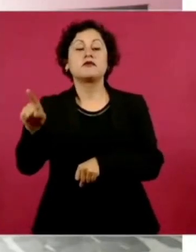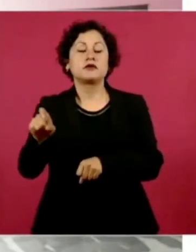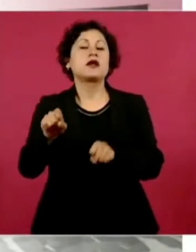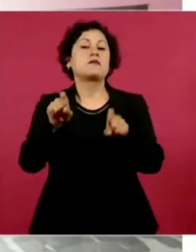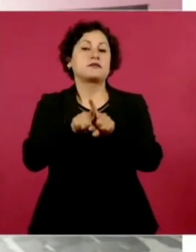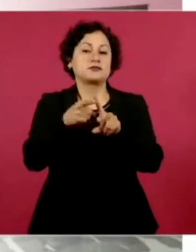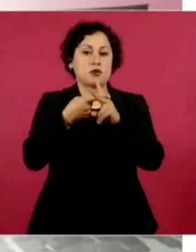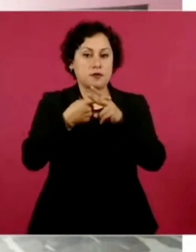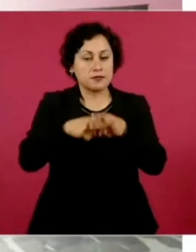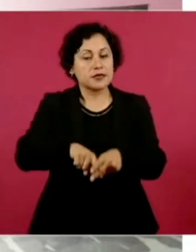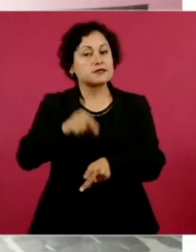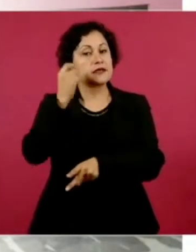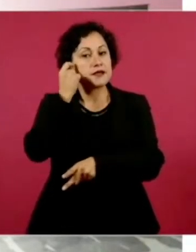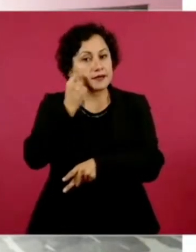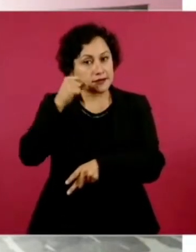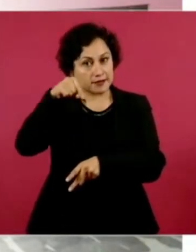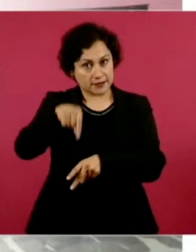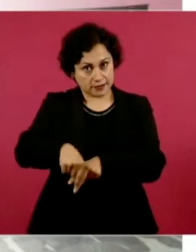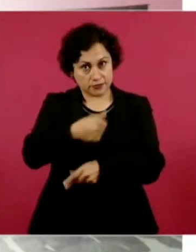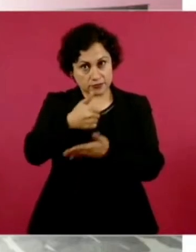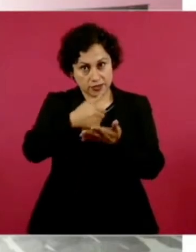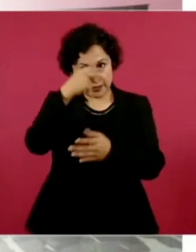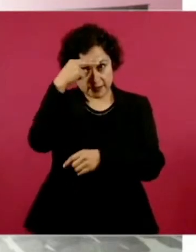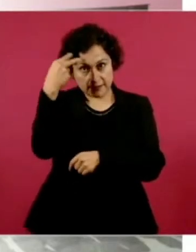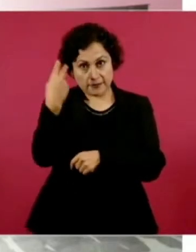Ciudad de México para llegar a la meta de